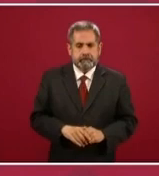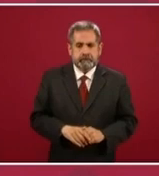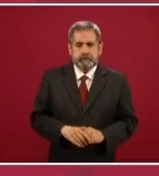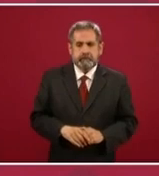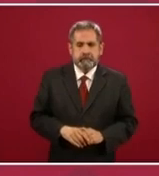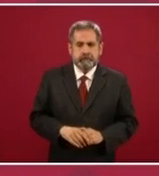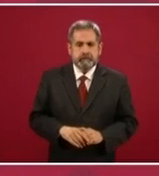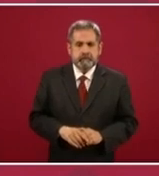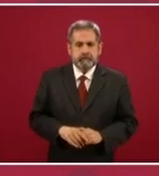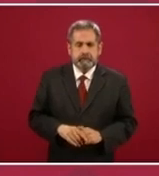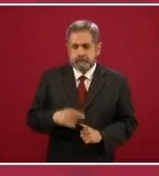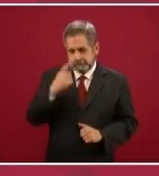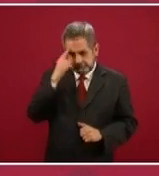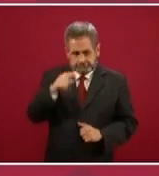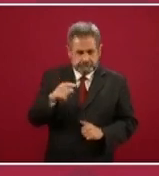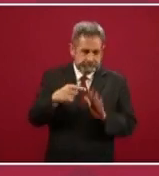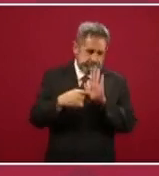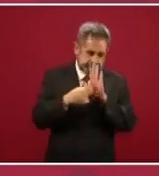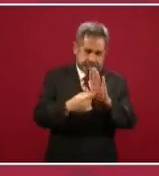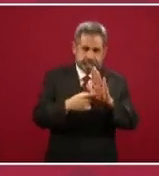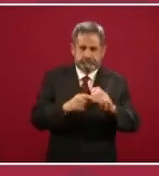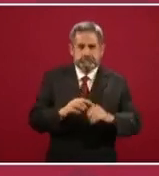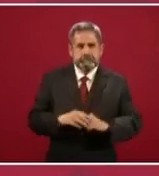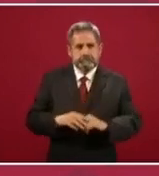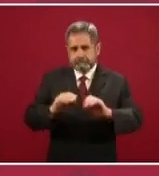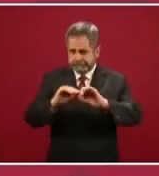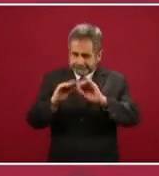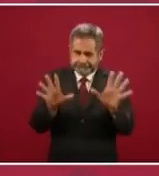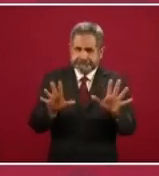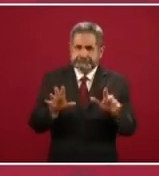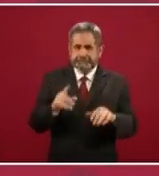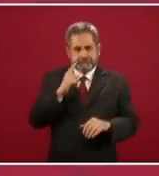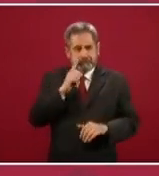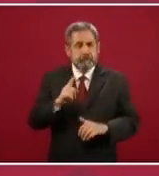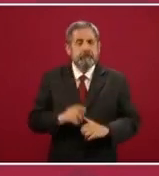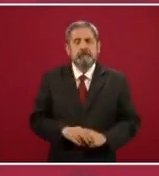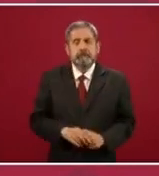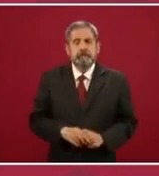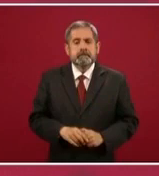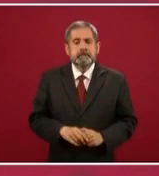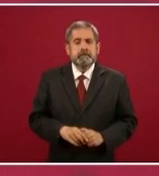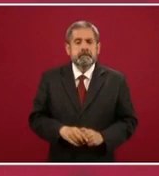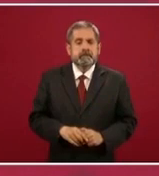que nos quede claro,